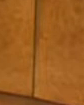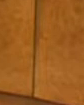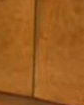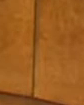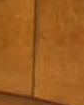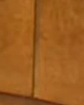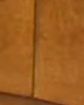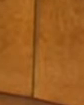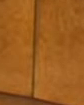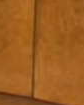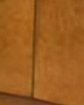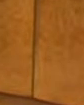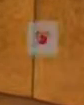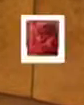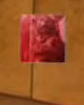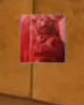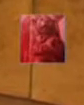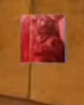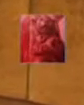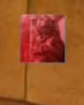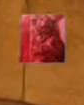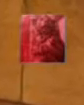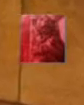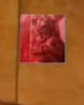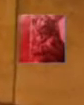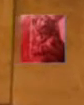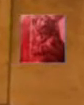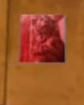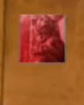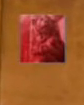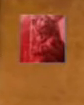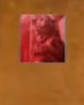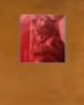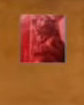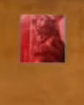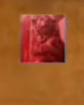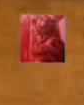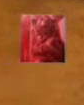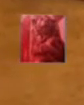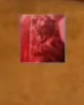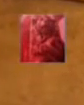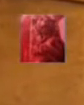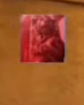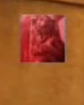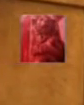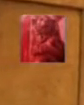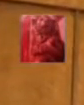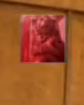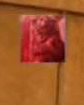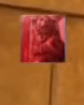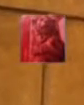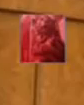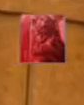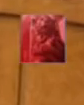Hola, ¿qué tal? Les saludamos desde el Congreso de los Diputados. Esta es la Sala Constitucional. Se llama así porque está presidida por los retratos